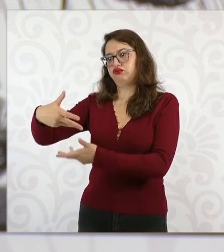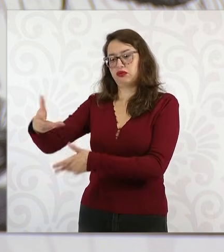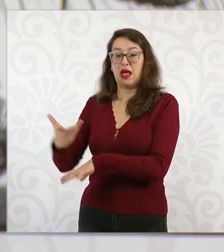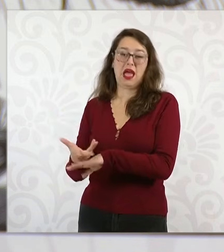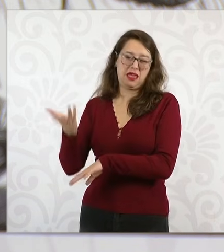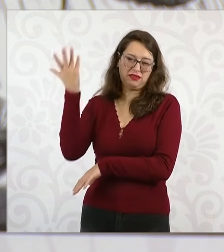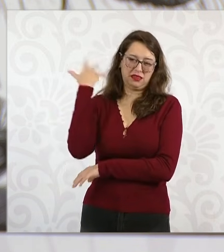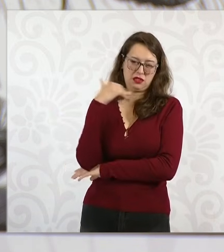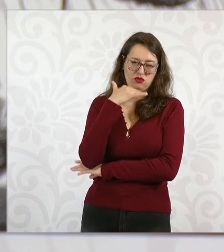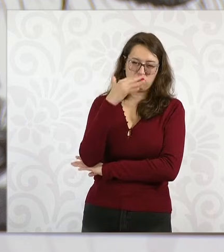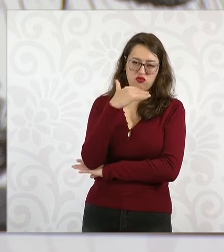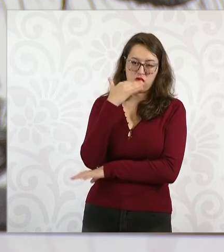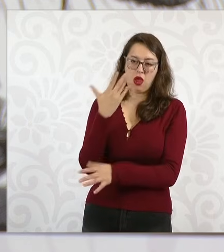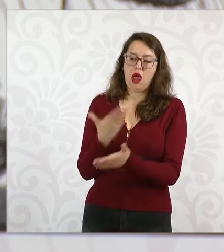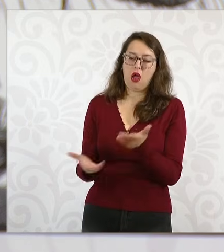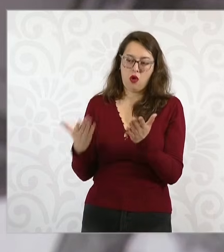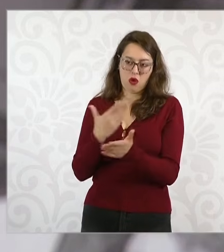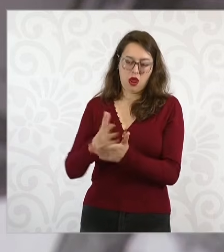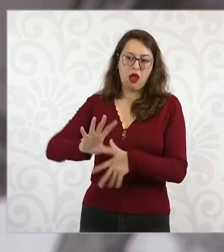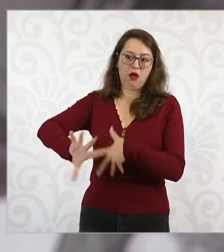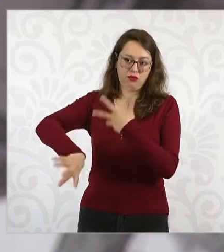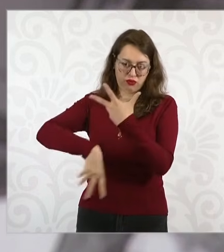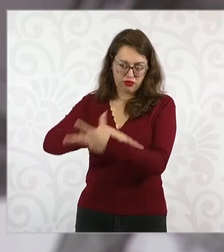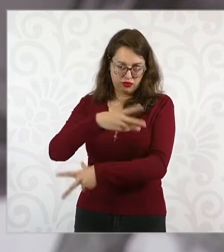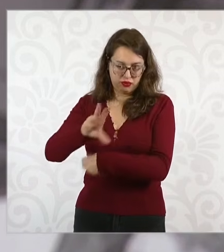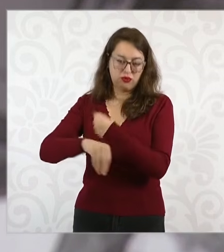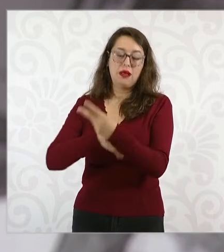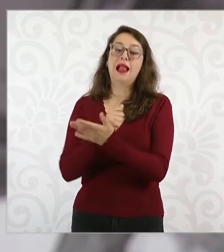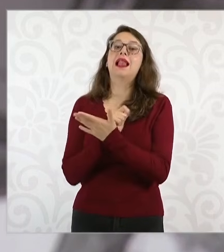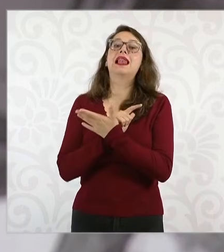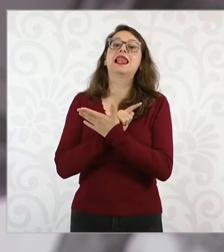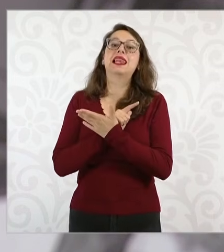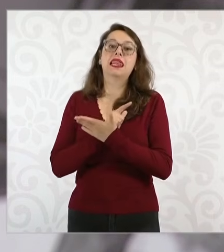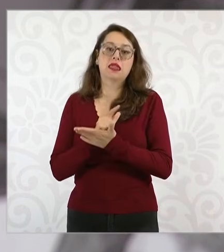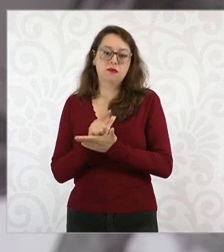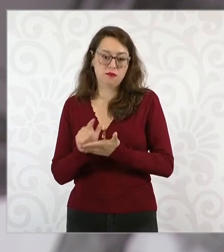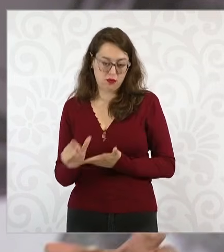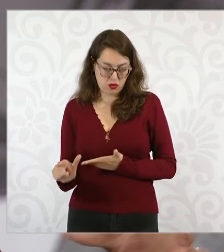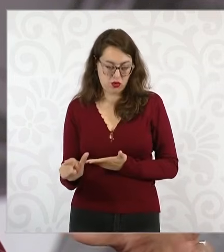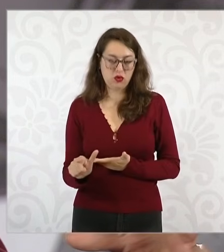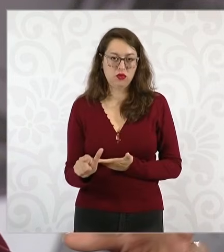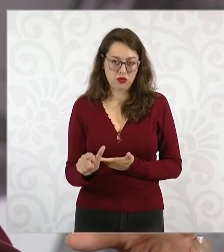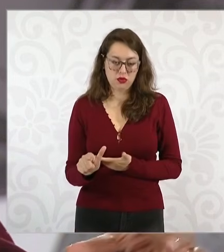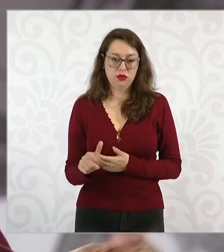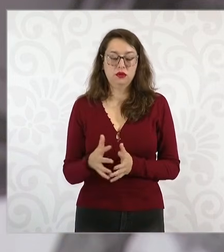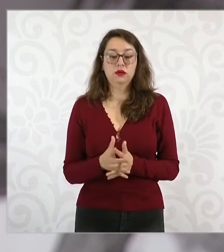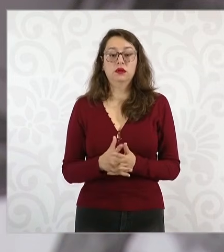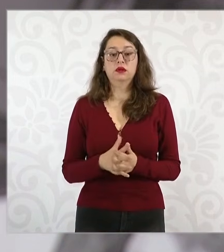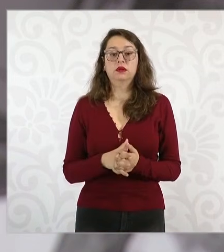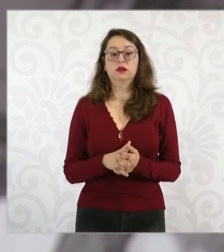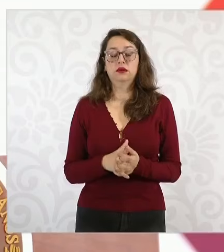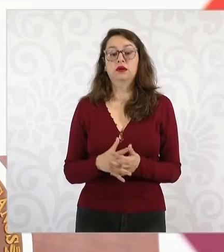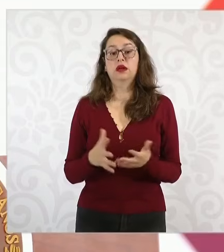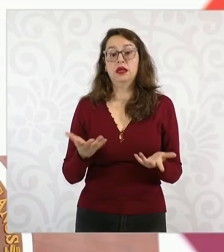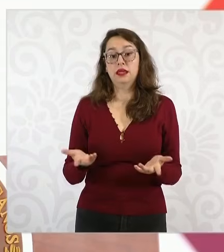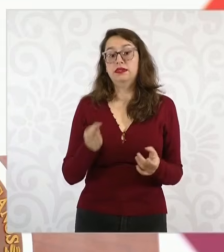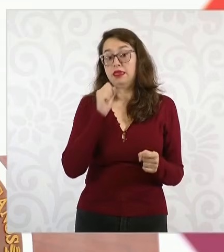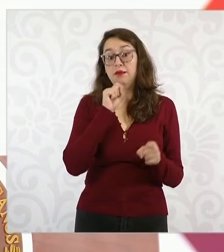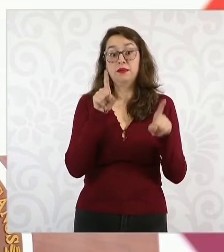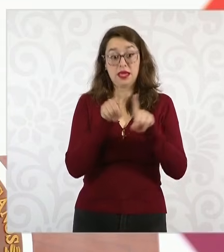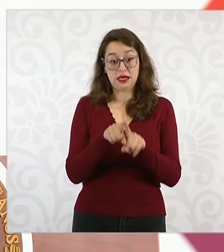Y ahora, pues desde hace tiempo ya funciona esta planta de tratamiento y nosotros estamos todavía saneando hacia